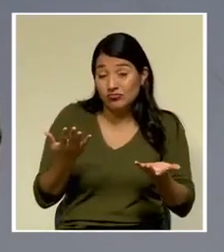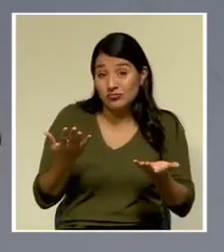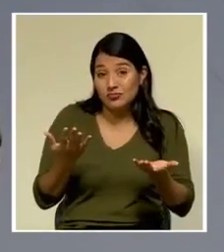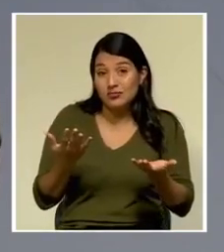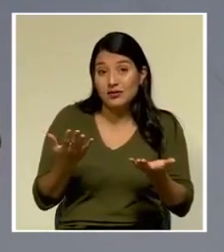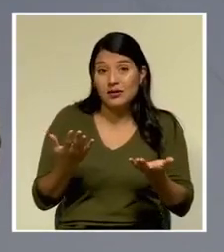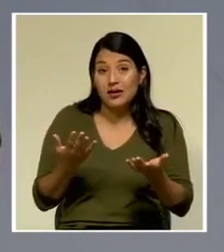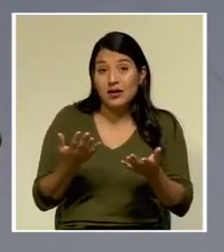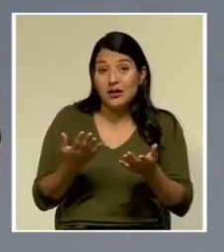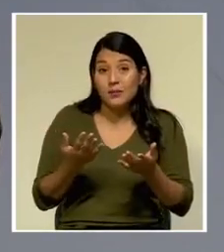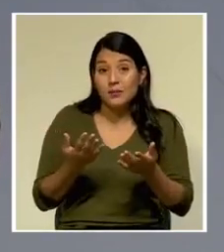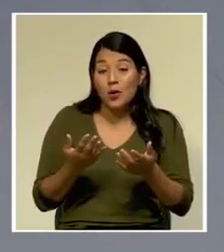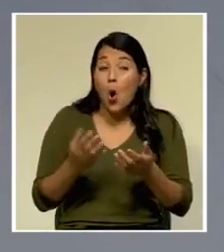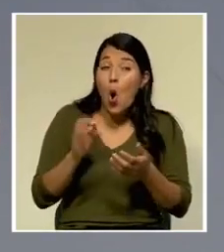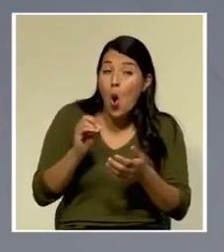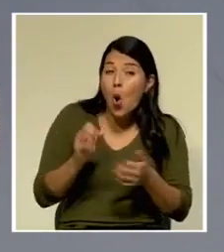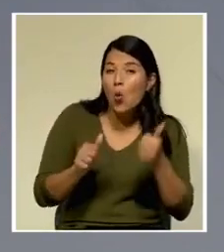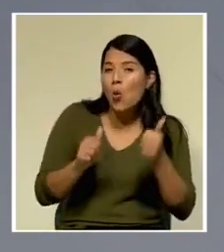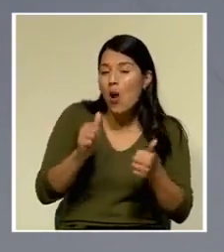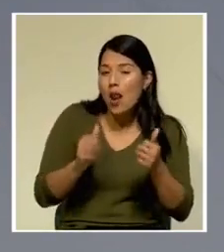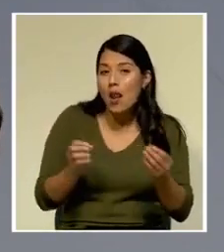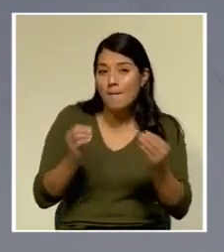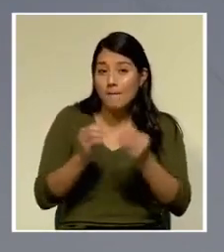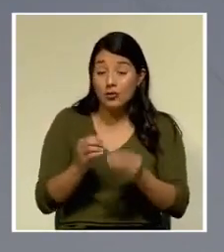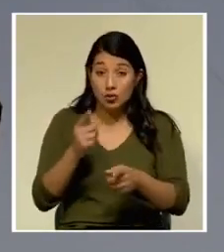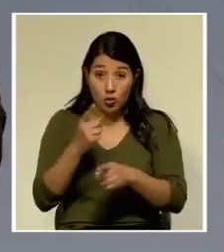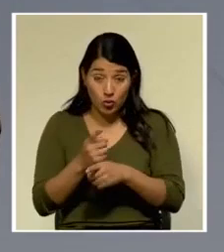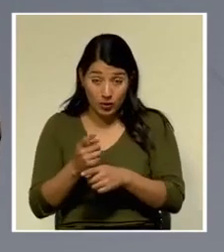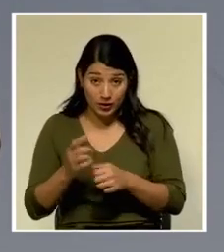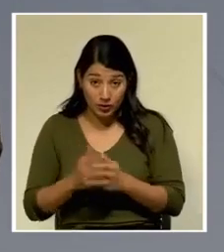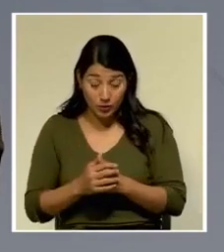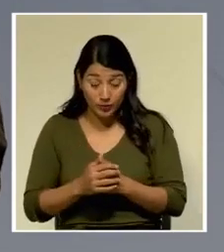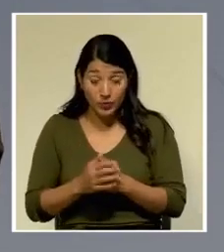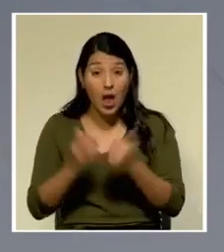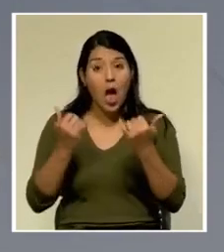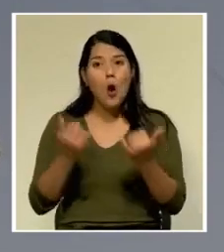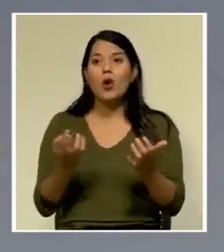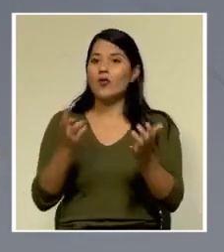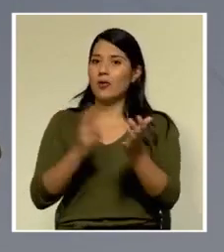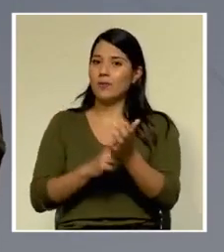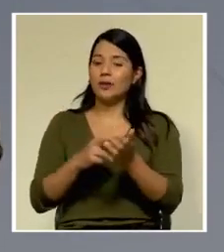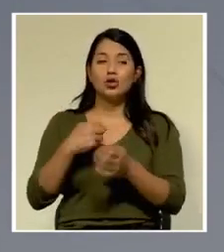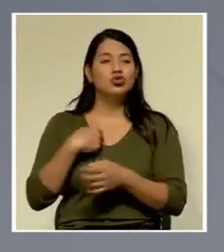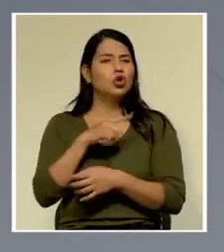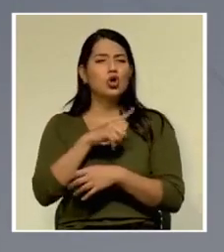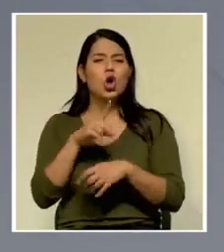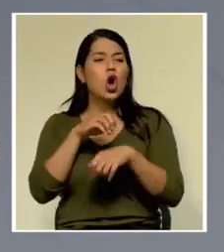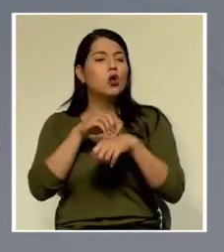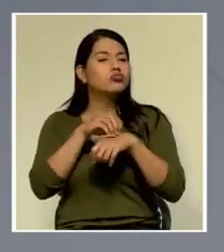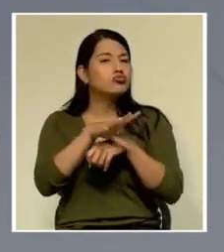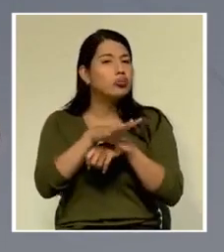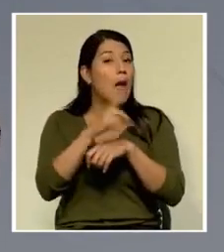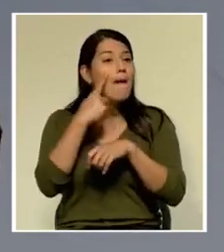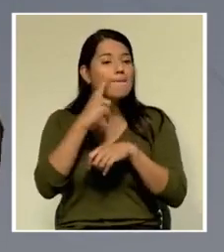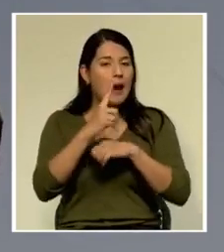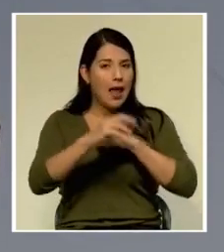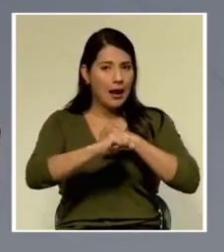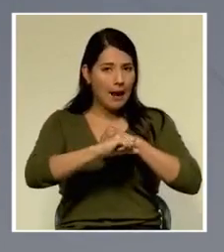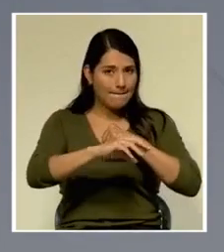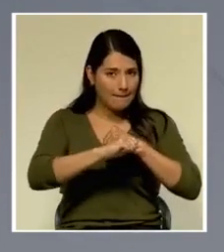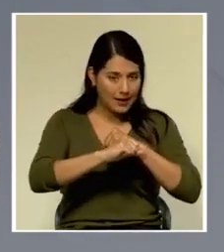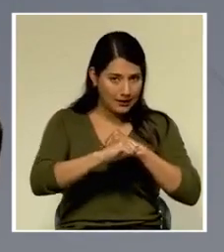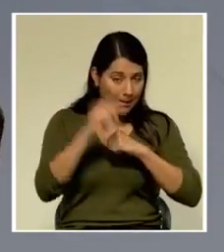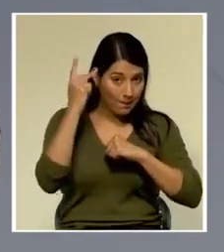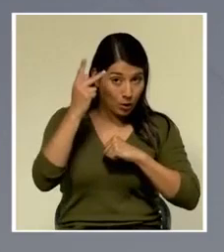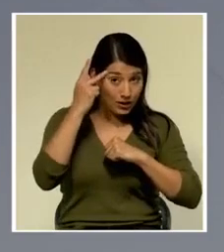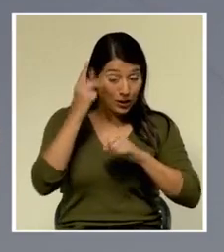considera más correcto. De modo que sería, repito, no soy asesor de estrategias de campaña ni mucho menos, pero cualquiera de